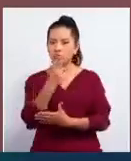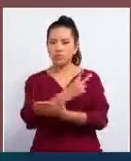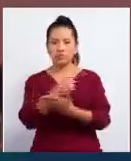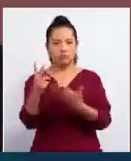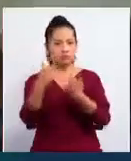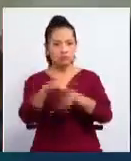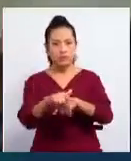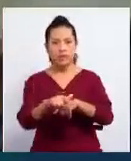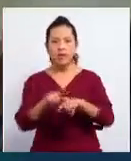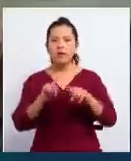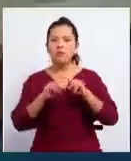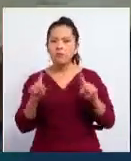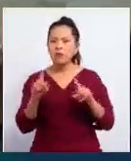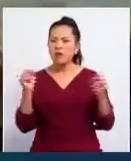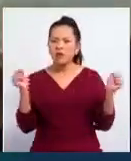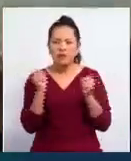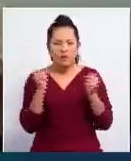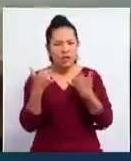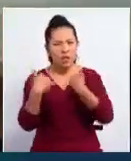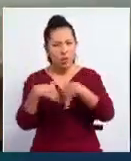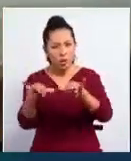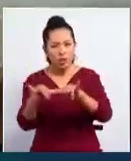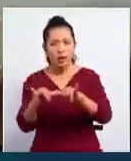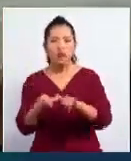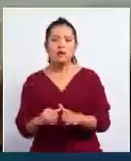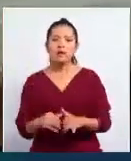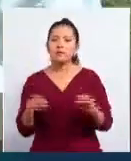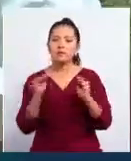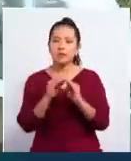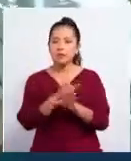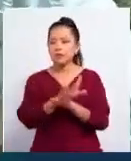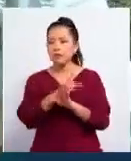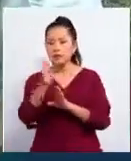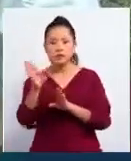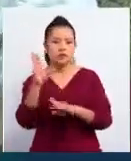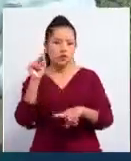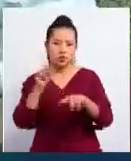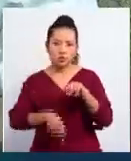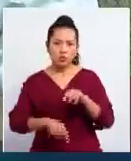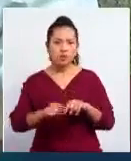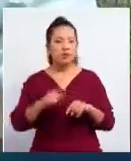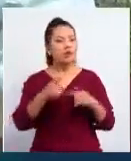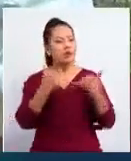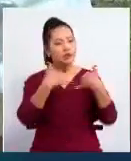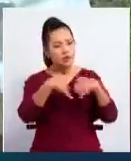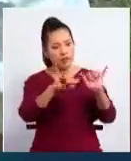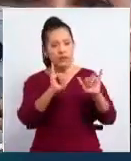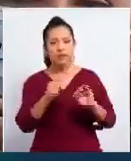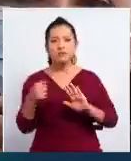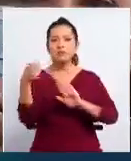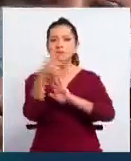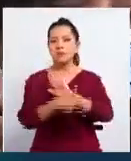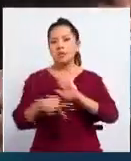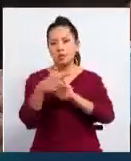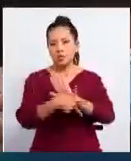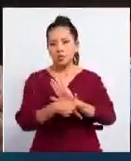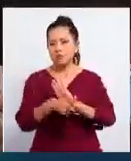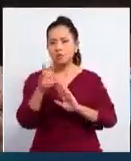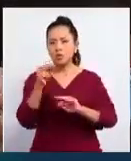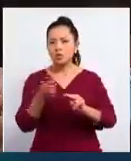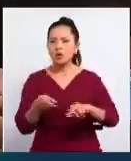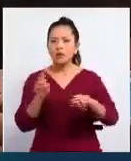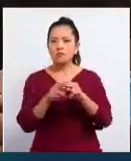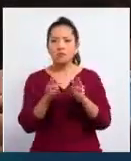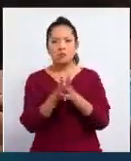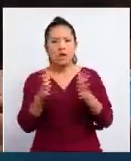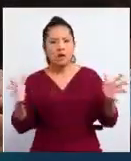la modalidad a distancia para continuar con las labores educativas y de esa manera no ampliar las vacaciones invernales. Porque no es necesario